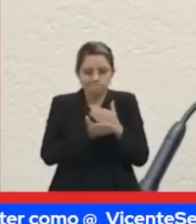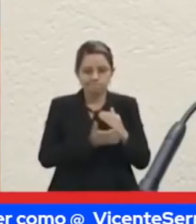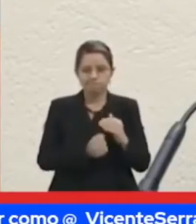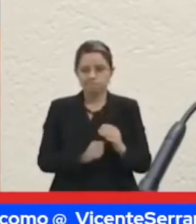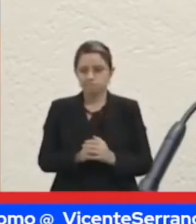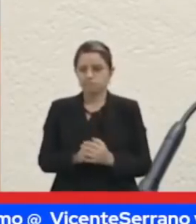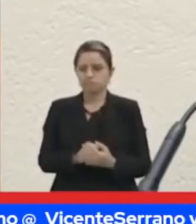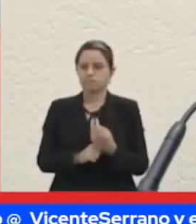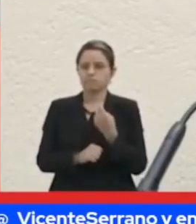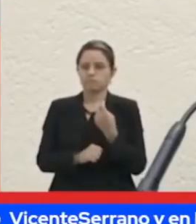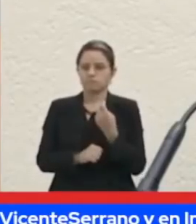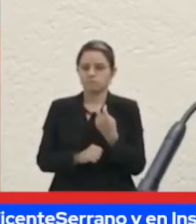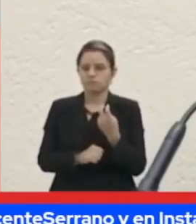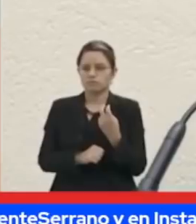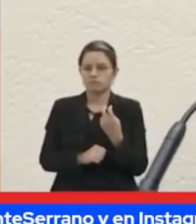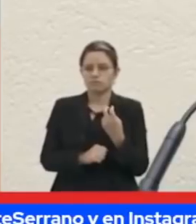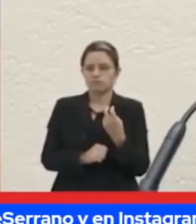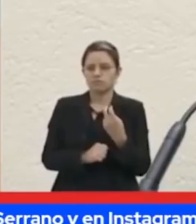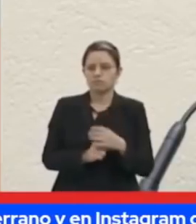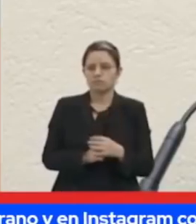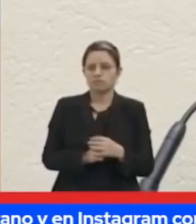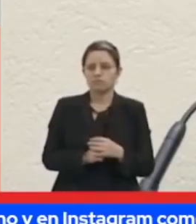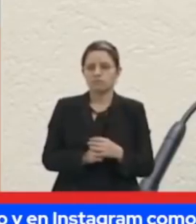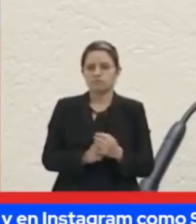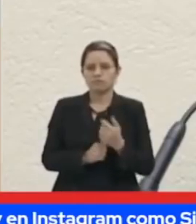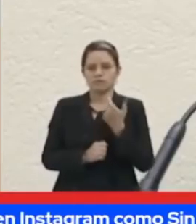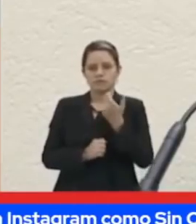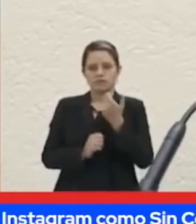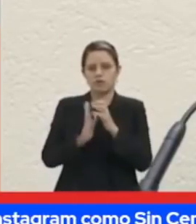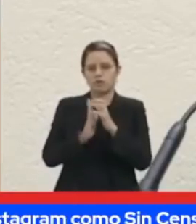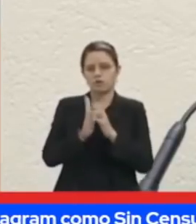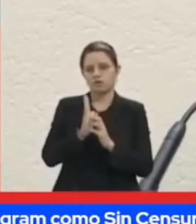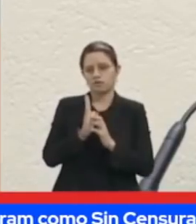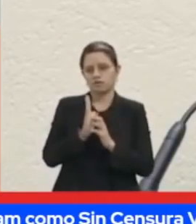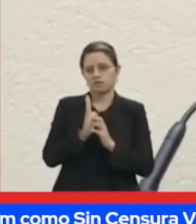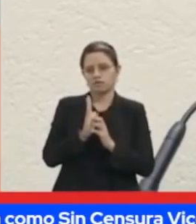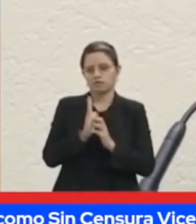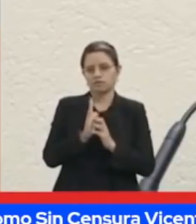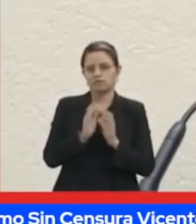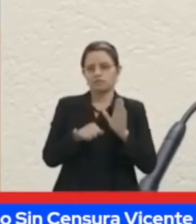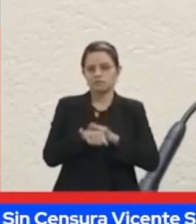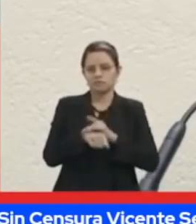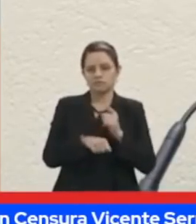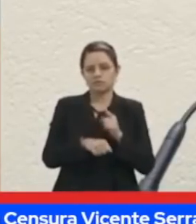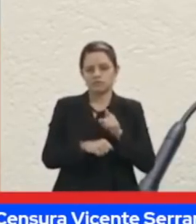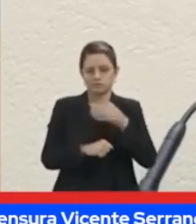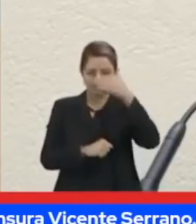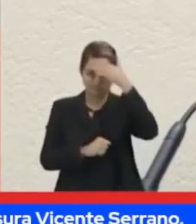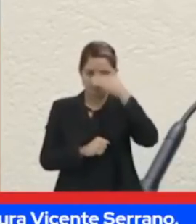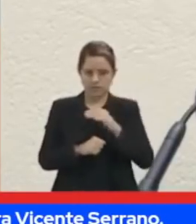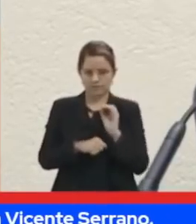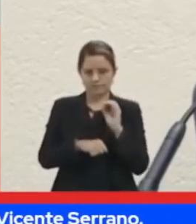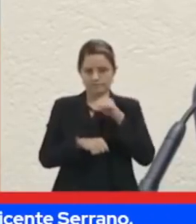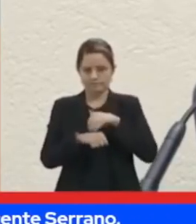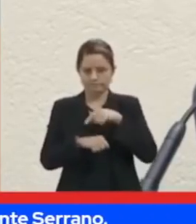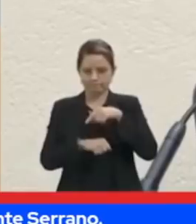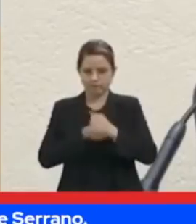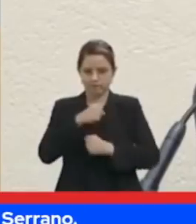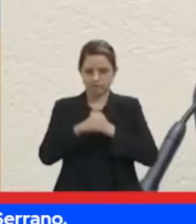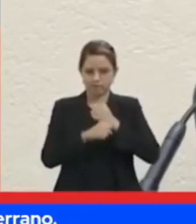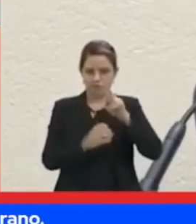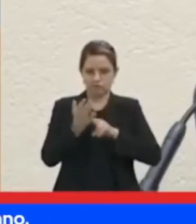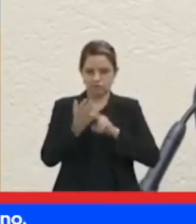de una serie de economías derivadas de las medidas de austeridad que han sido instrumentadas para este